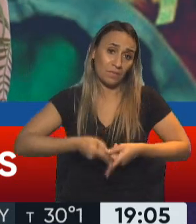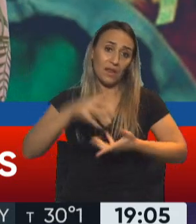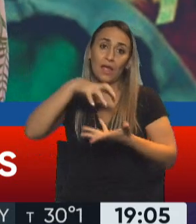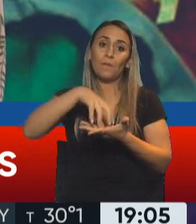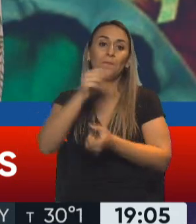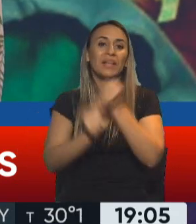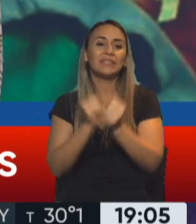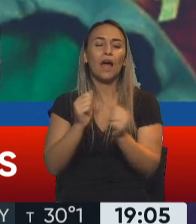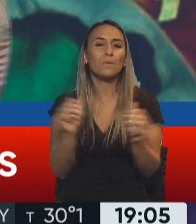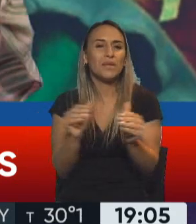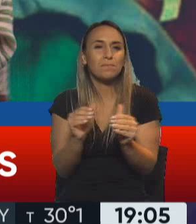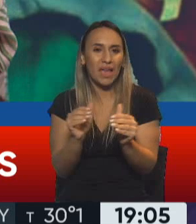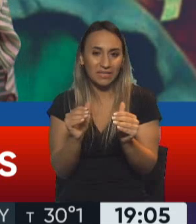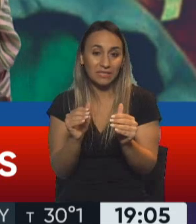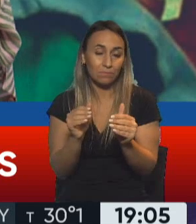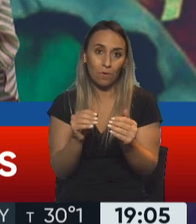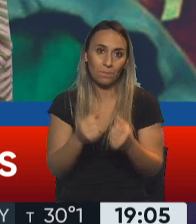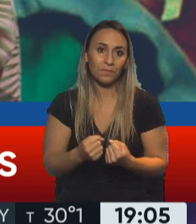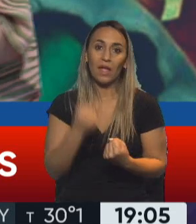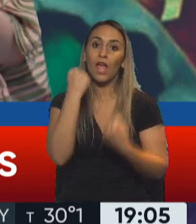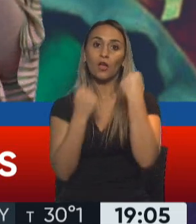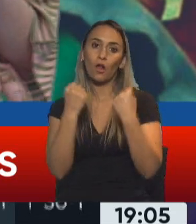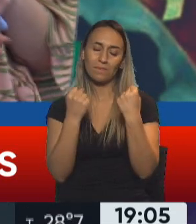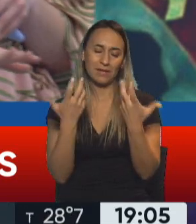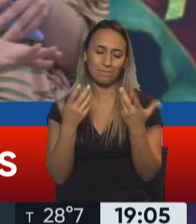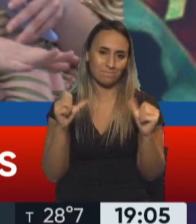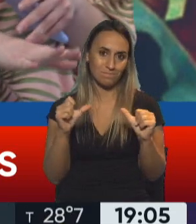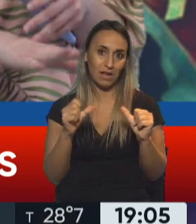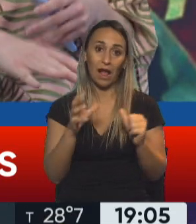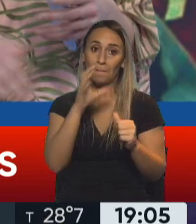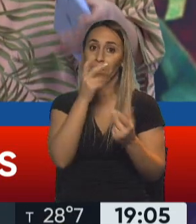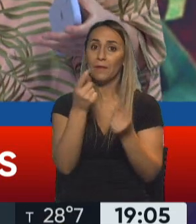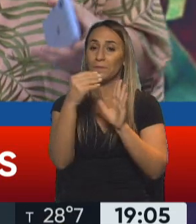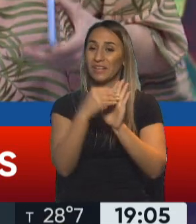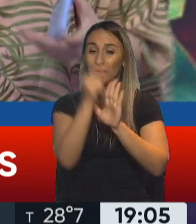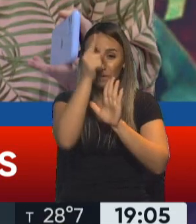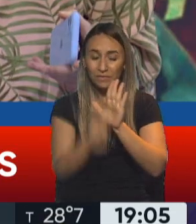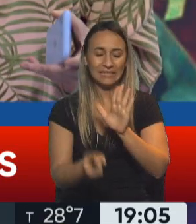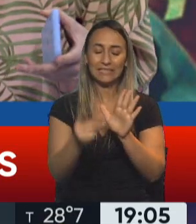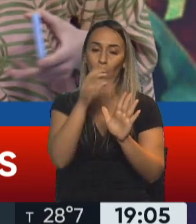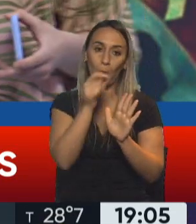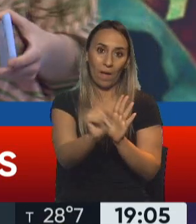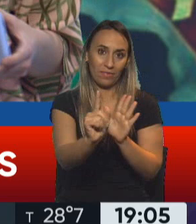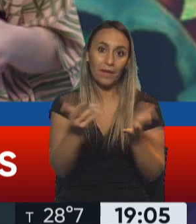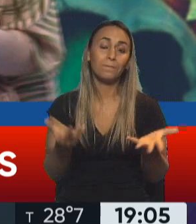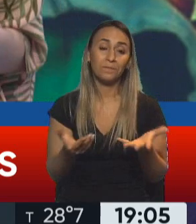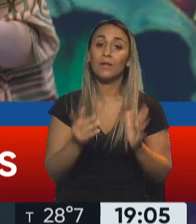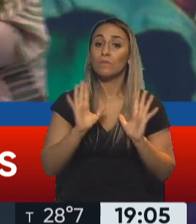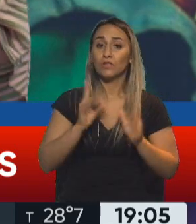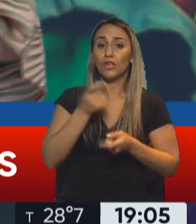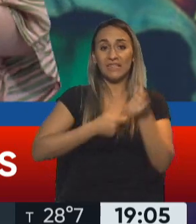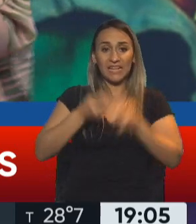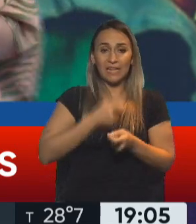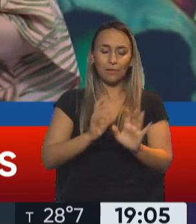para bancar justamente estos congelamientos. La Secretaría de Comercio Interior igualmente está dispuesta a rever algunas cuestiones en caso de que eso